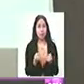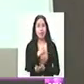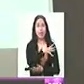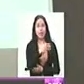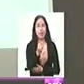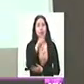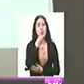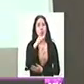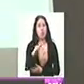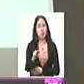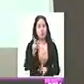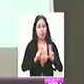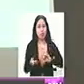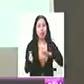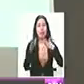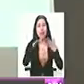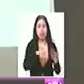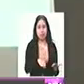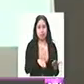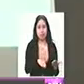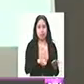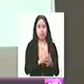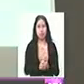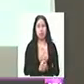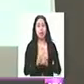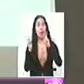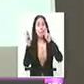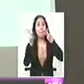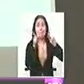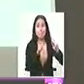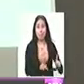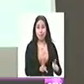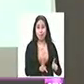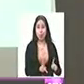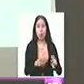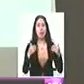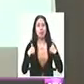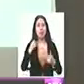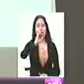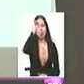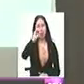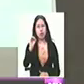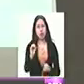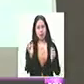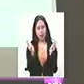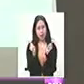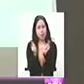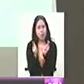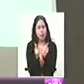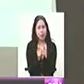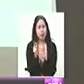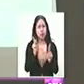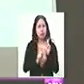casos recuperados. Ahí hay que tener una mayor vigilancia, hay